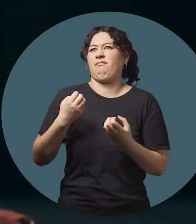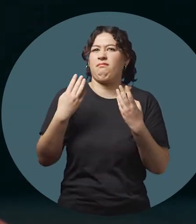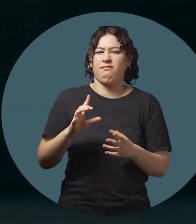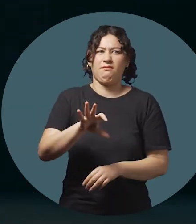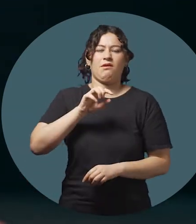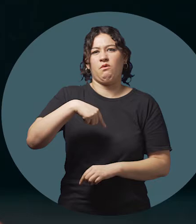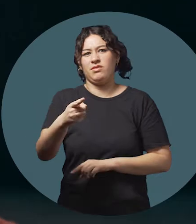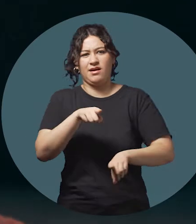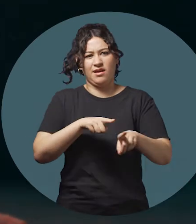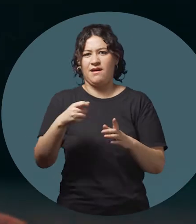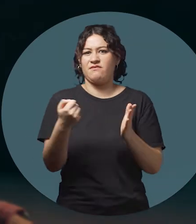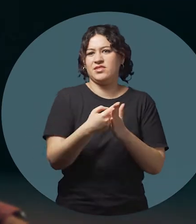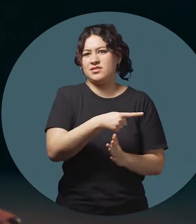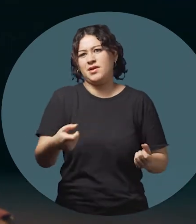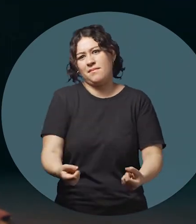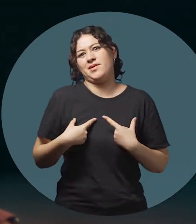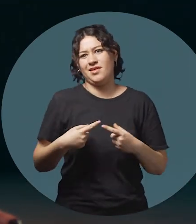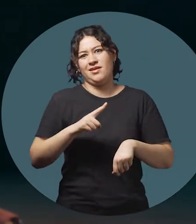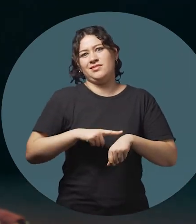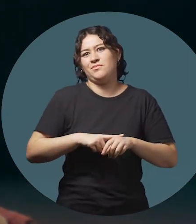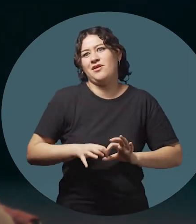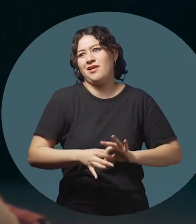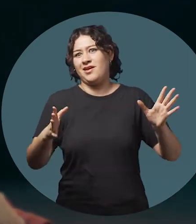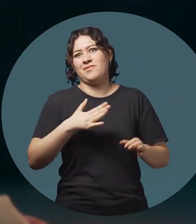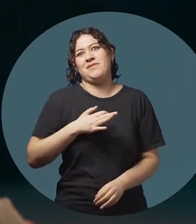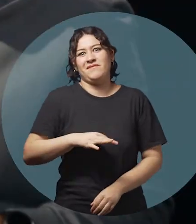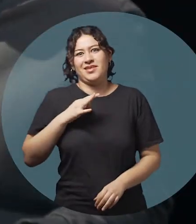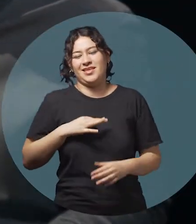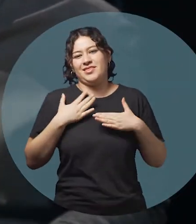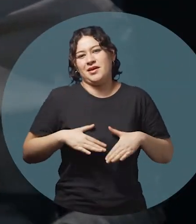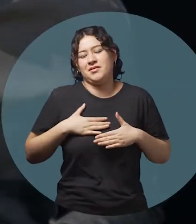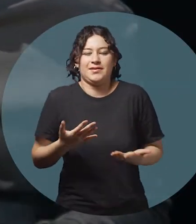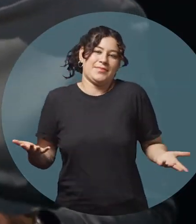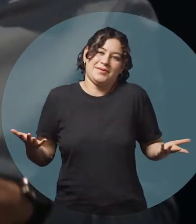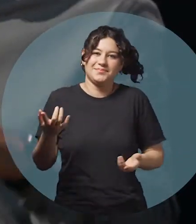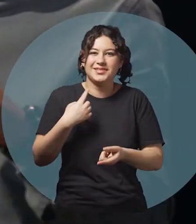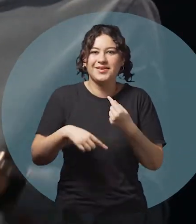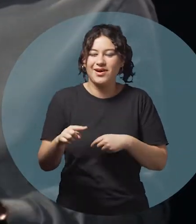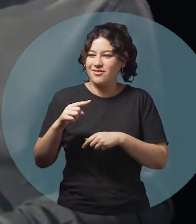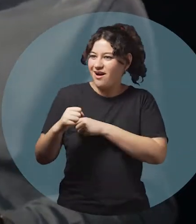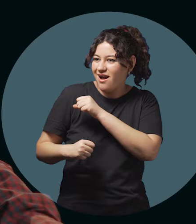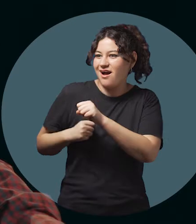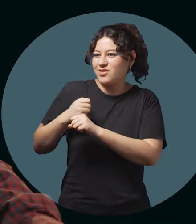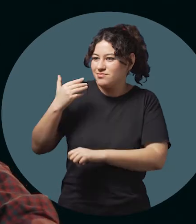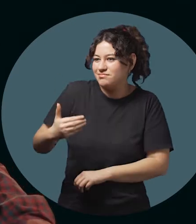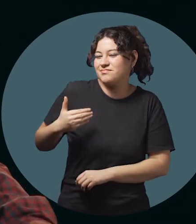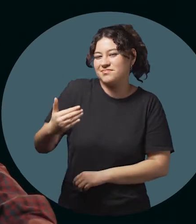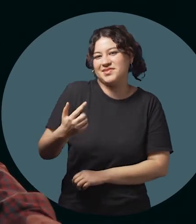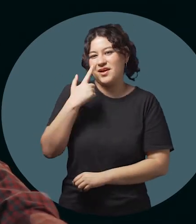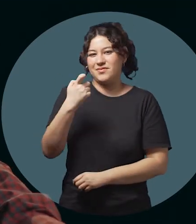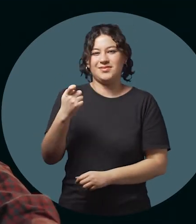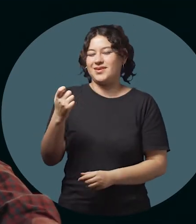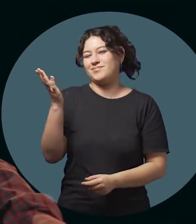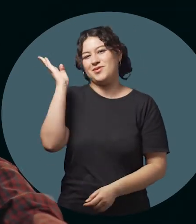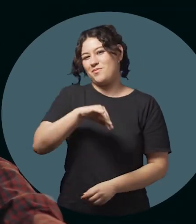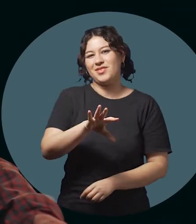una carrera que llegue el fin de semana y me dedique a mi vida tranquilo? Sin embargo, con el paso del tiempo igual uno se da cuenta que no